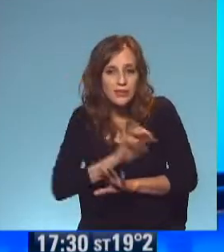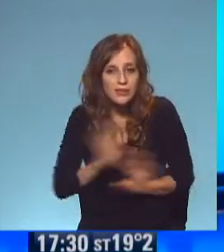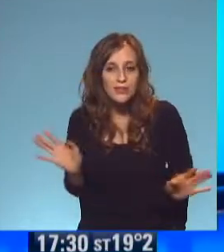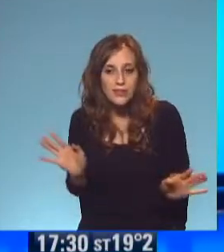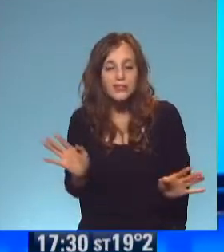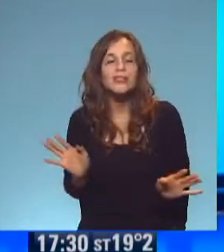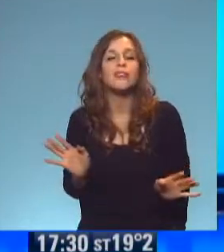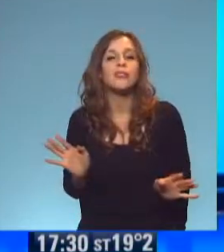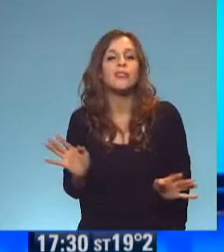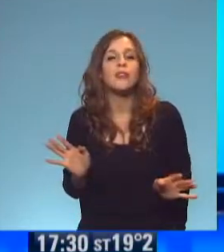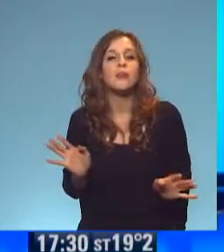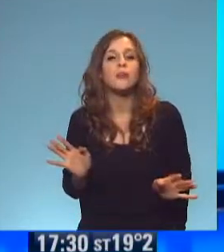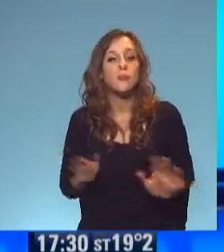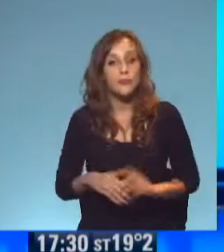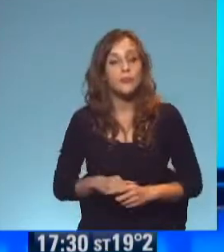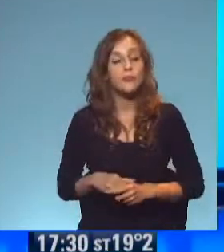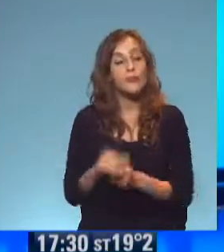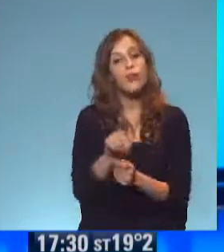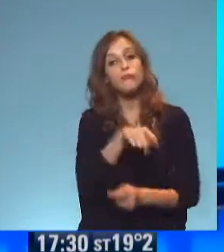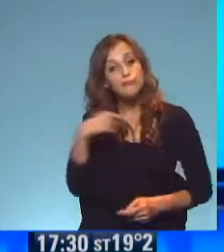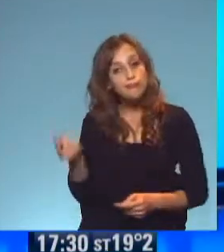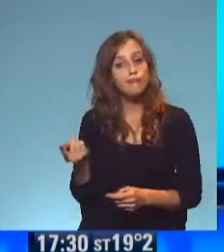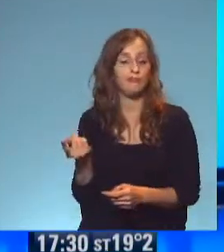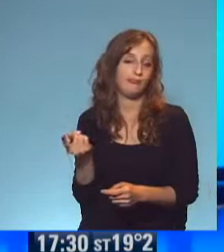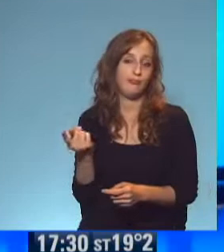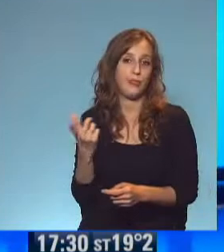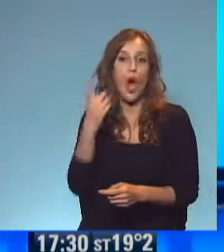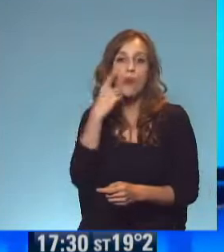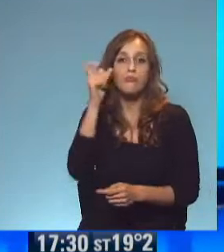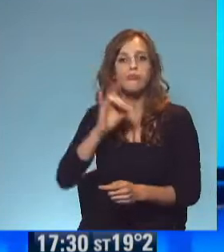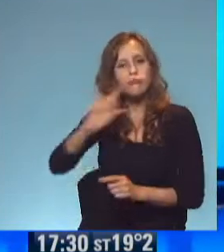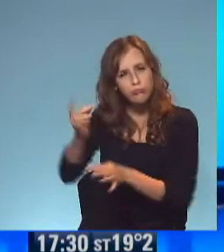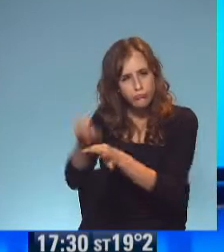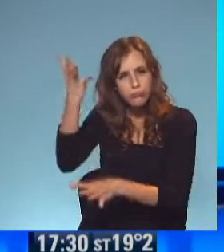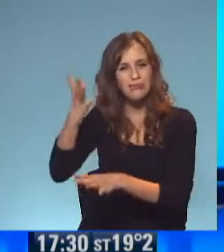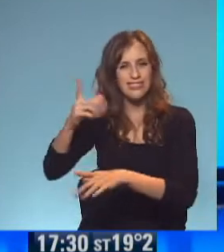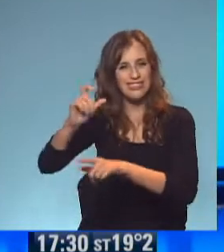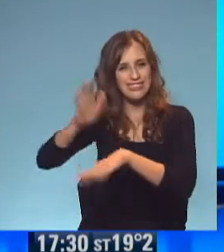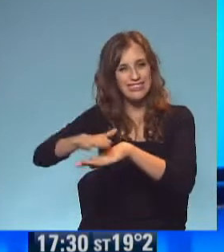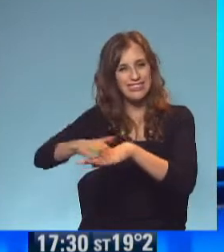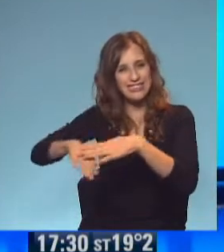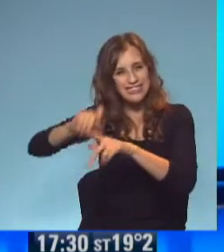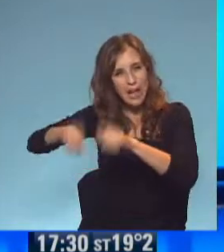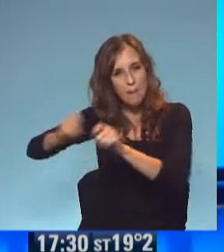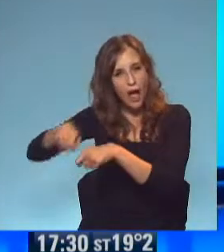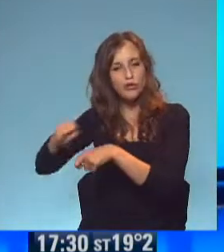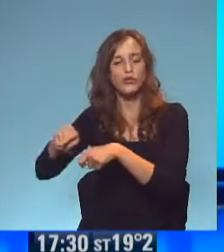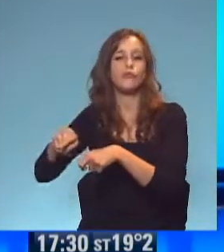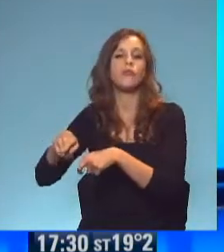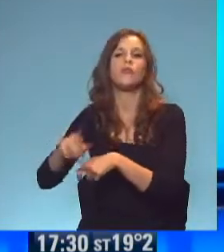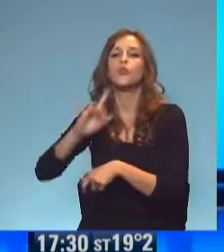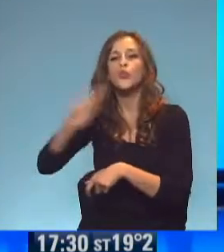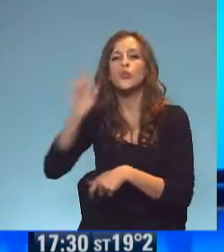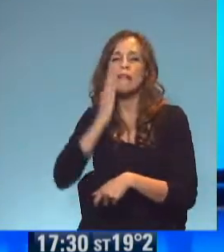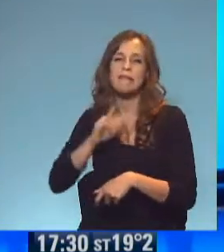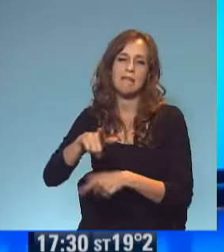le encomendó a un viejo zapatero que reuniera sus viejos relatos dibujados y los